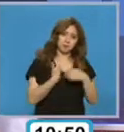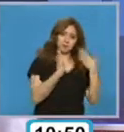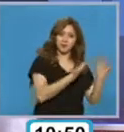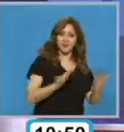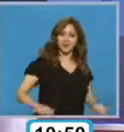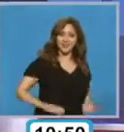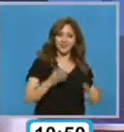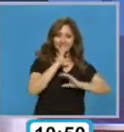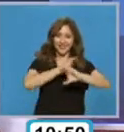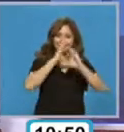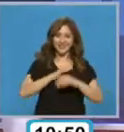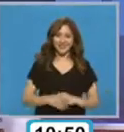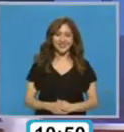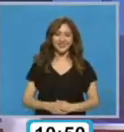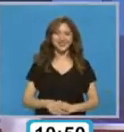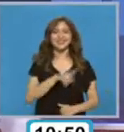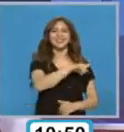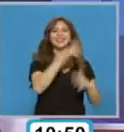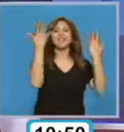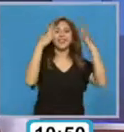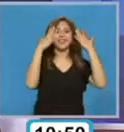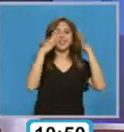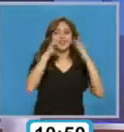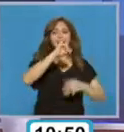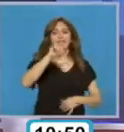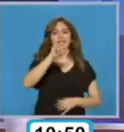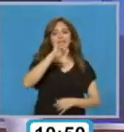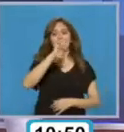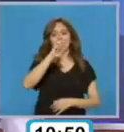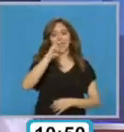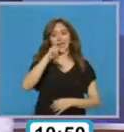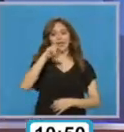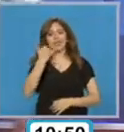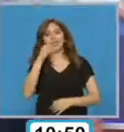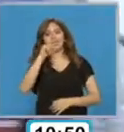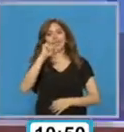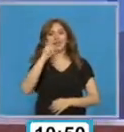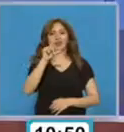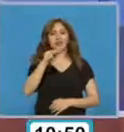¿vale? Por supuesto que sí. El aplauso para Jaden y Dylan que están en el musical.